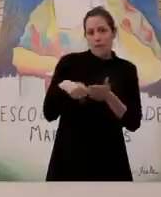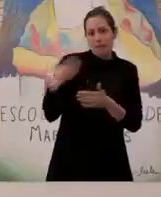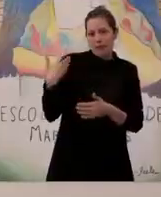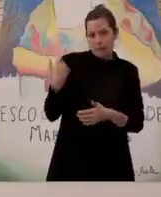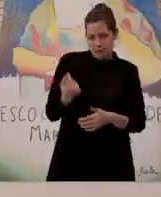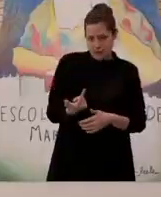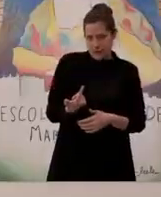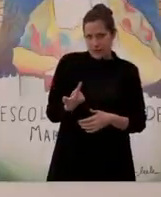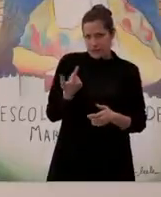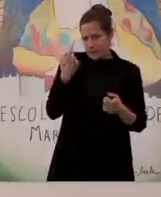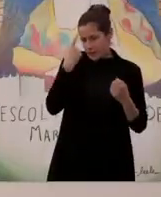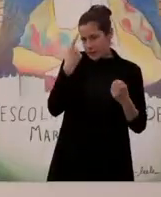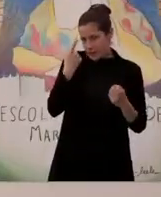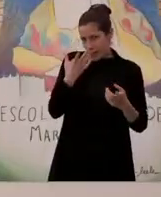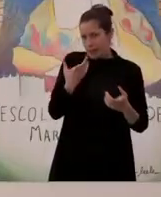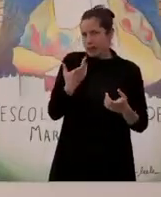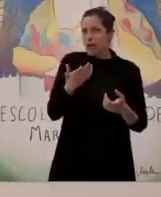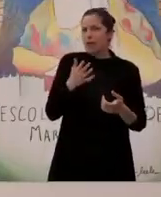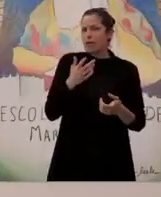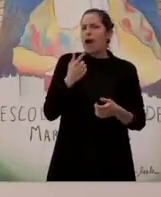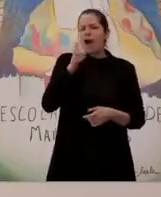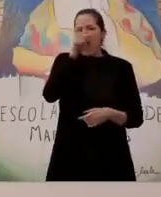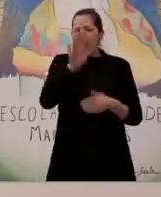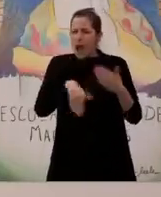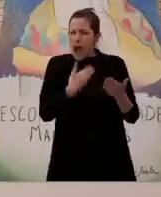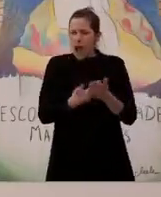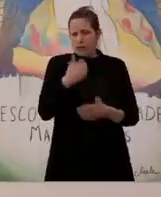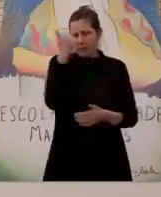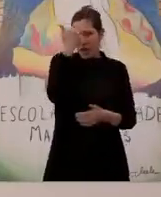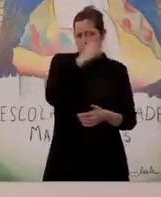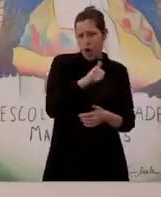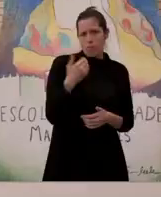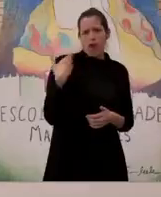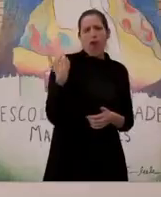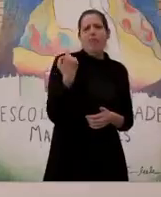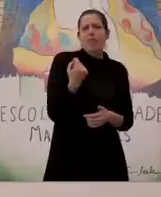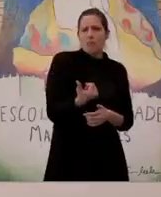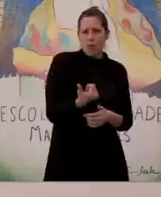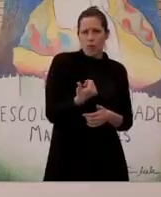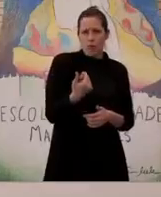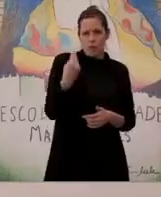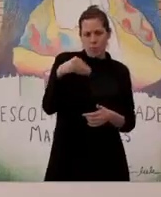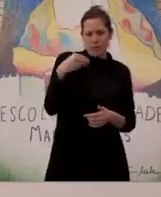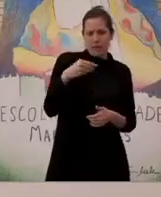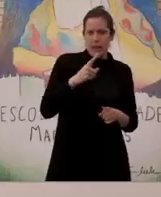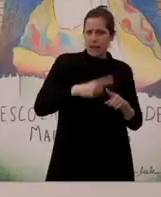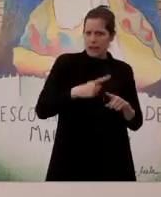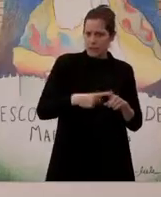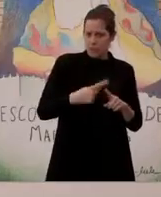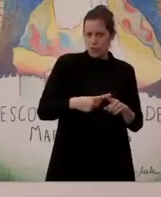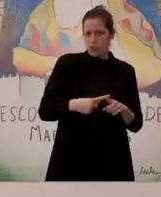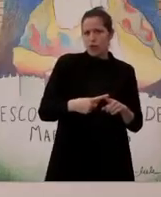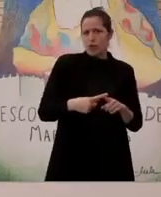sabemos o feminista que porque fue jefe de gobierno muy tu tempo presidente de asunta inda por Rivas allá en chabuca es que es terrorífico